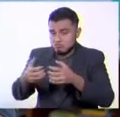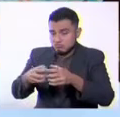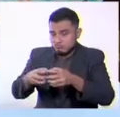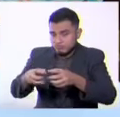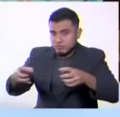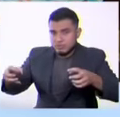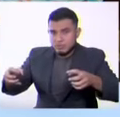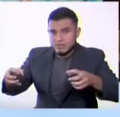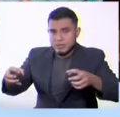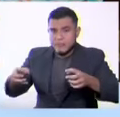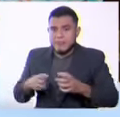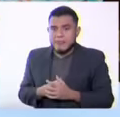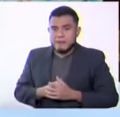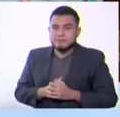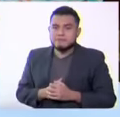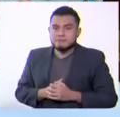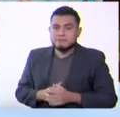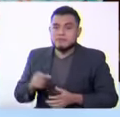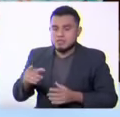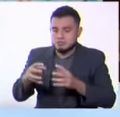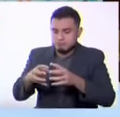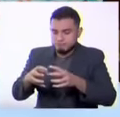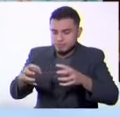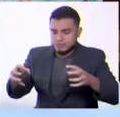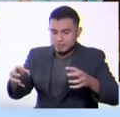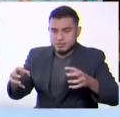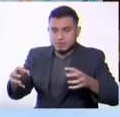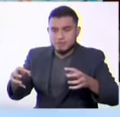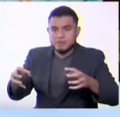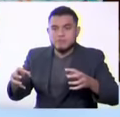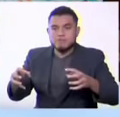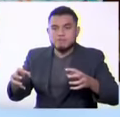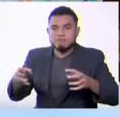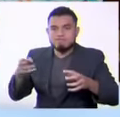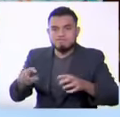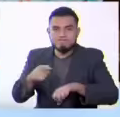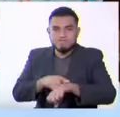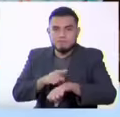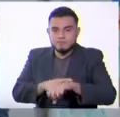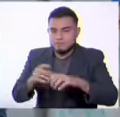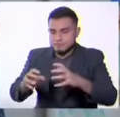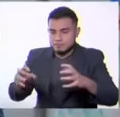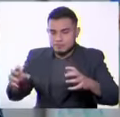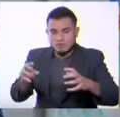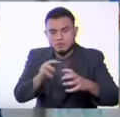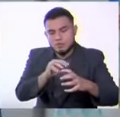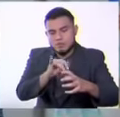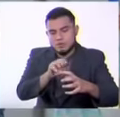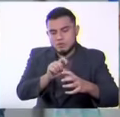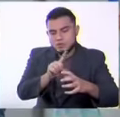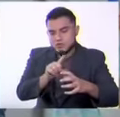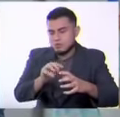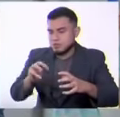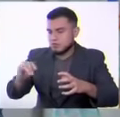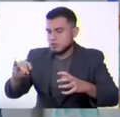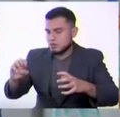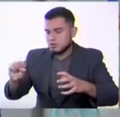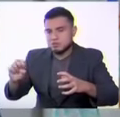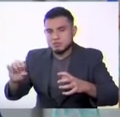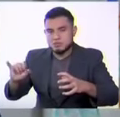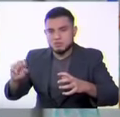consecutivas. Estas 2 divisiones celulares consecutivas se conocen como meiosis 1 y meiosis